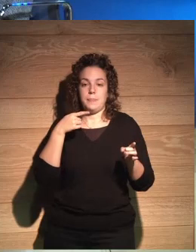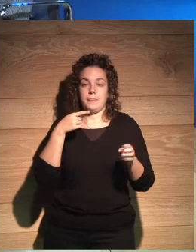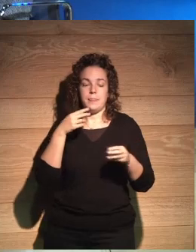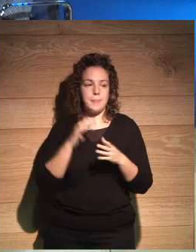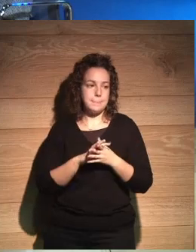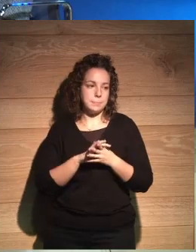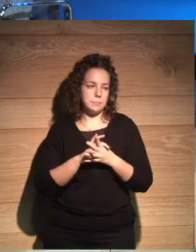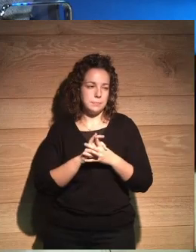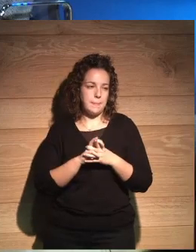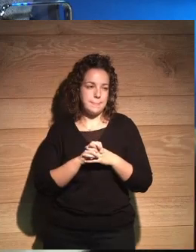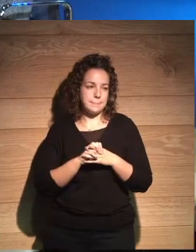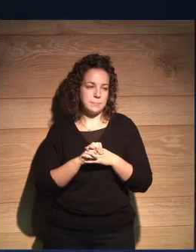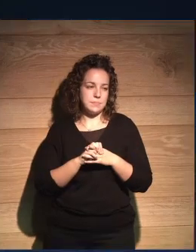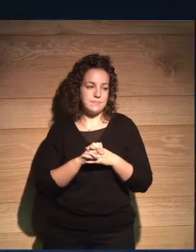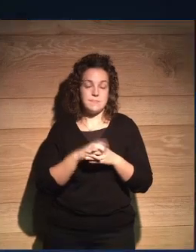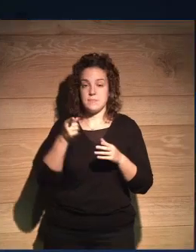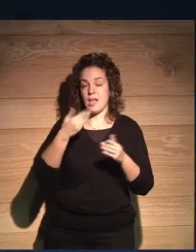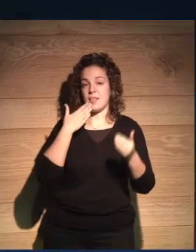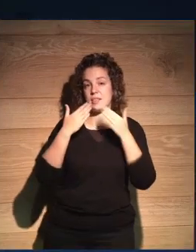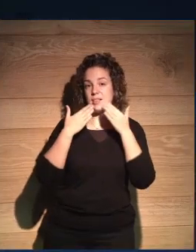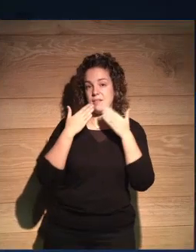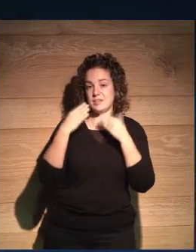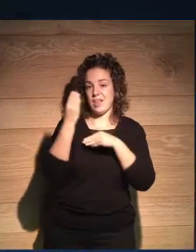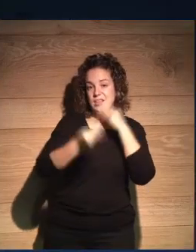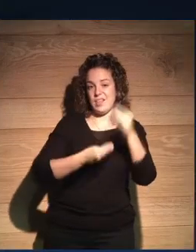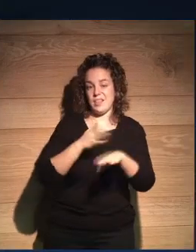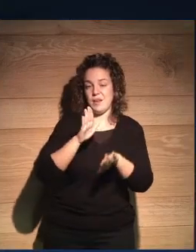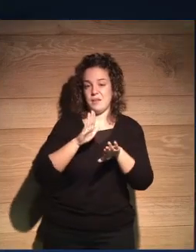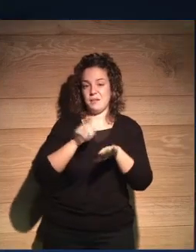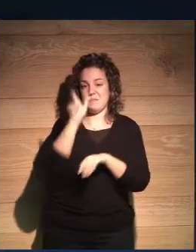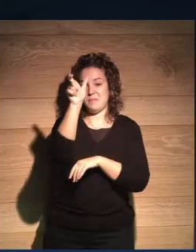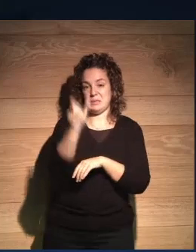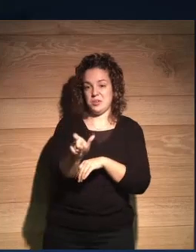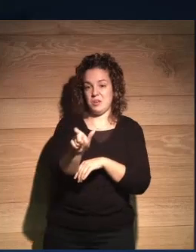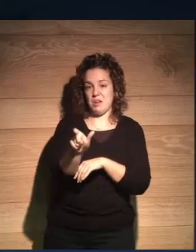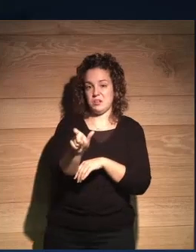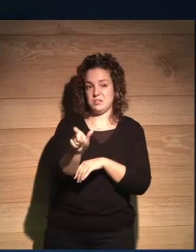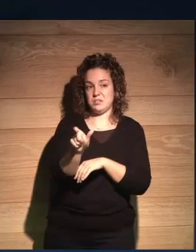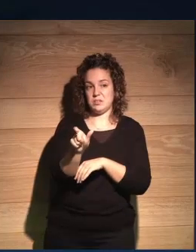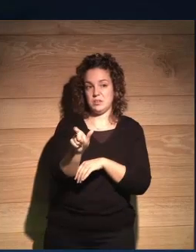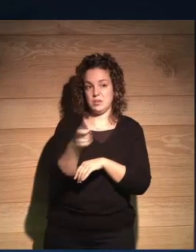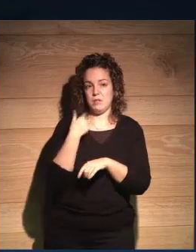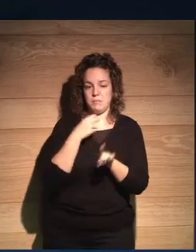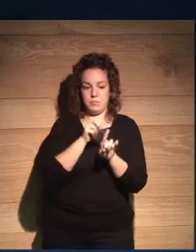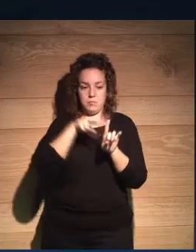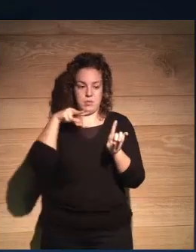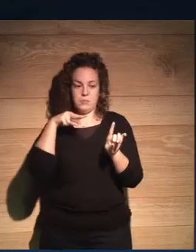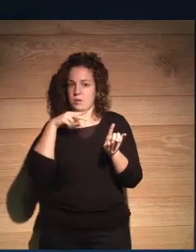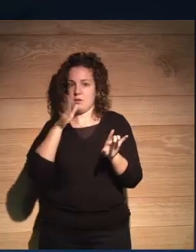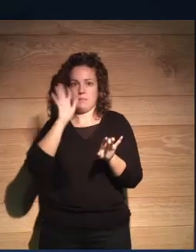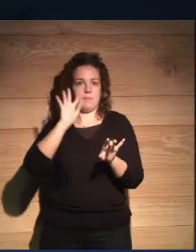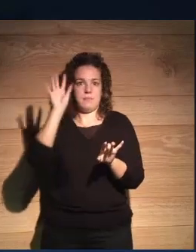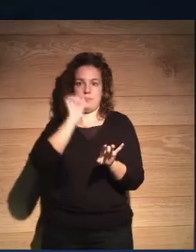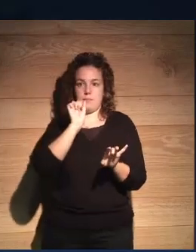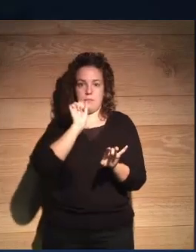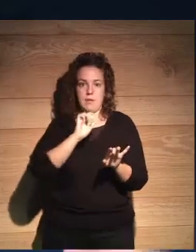hacer este tipo de entrevistas a personas que son, desde mi punto de vista, totalmente sensacionalistas